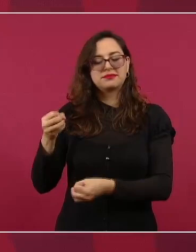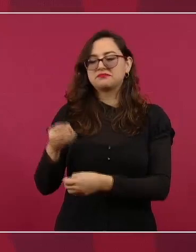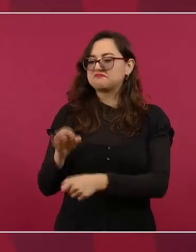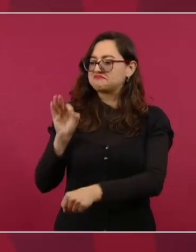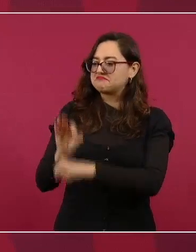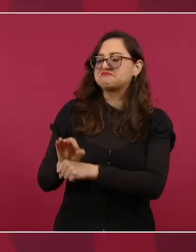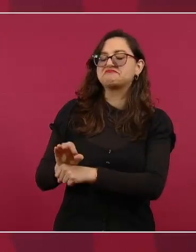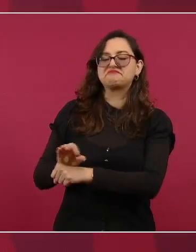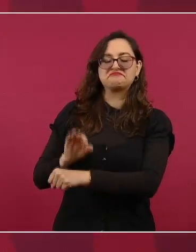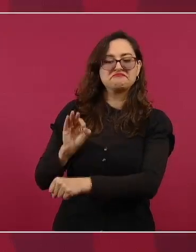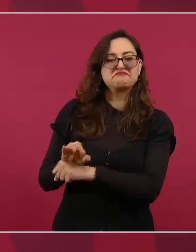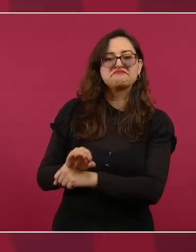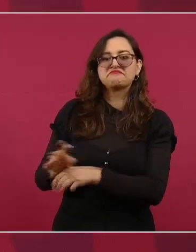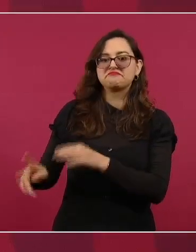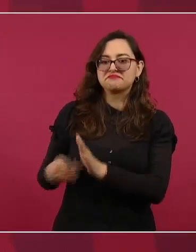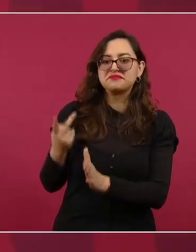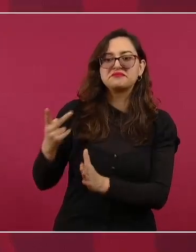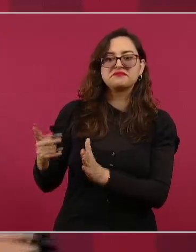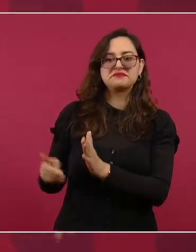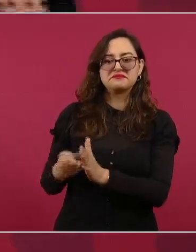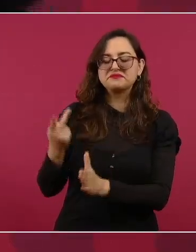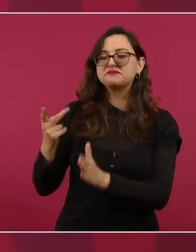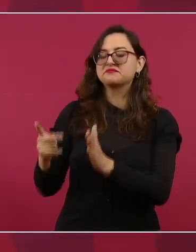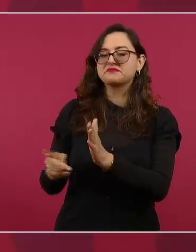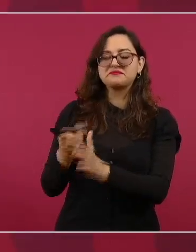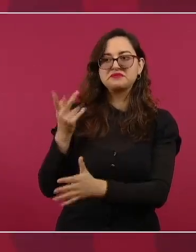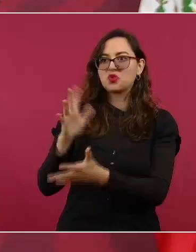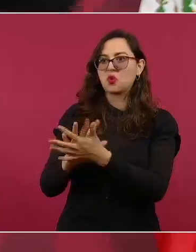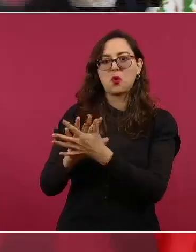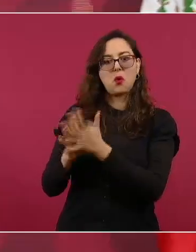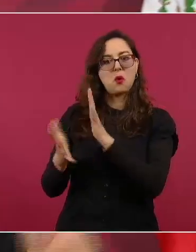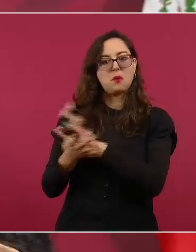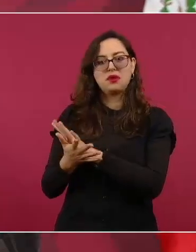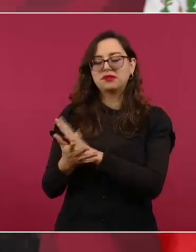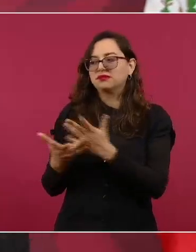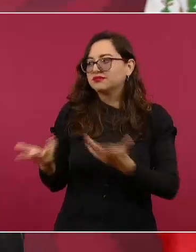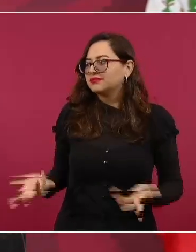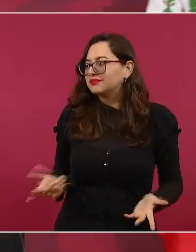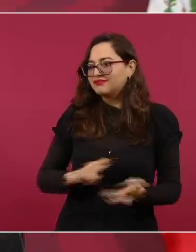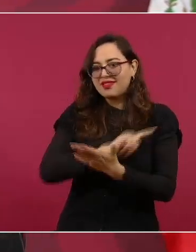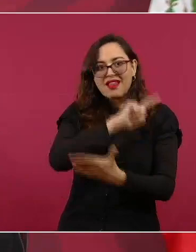la razón a quienes están violando